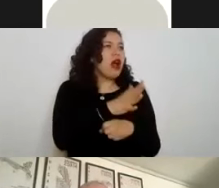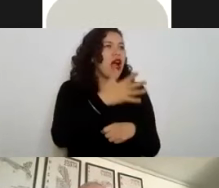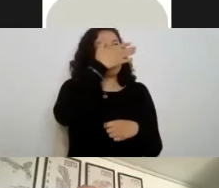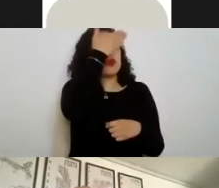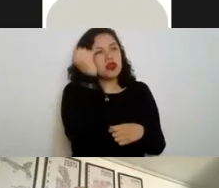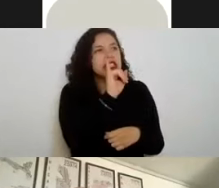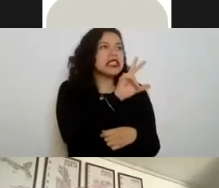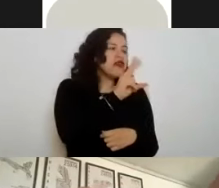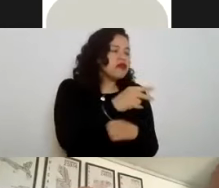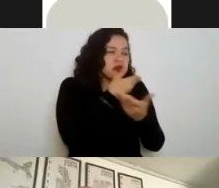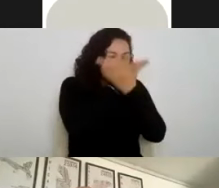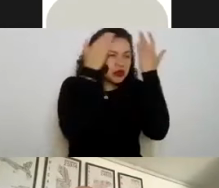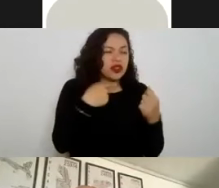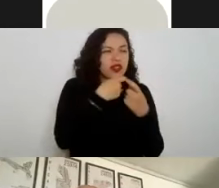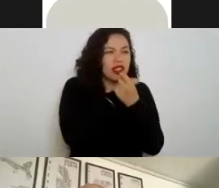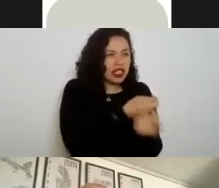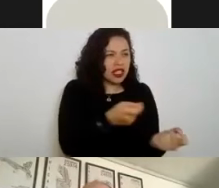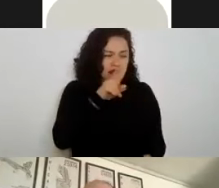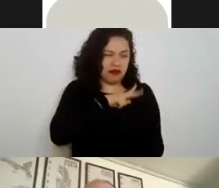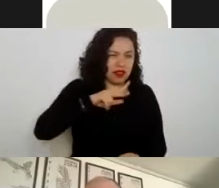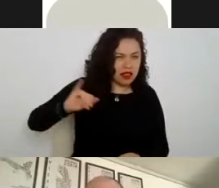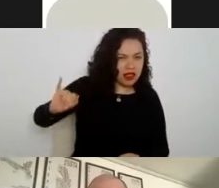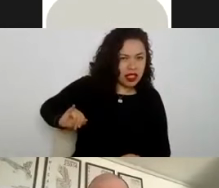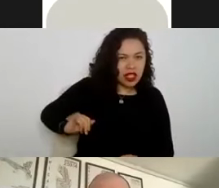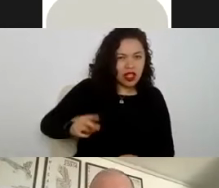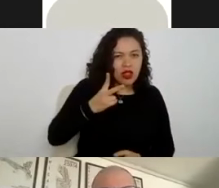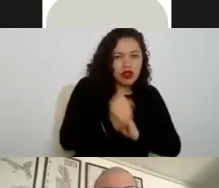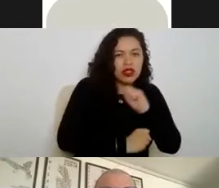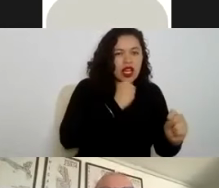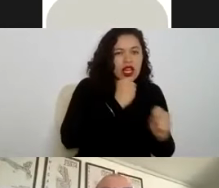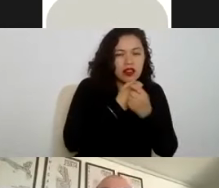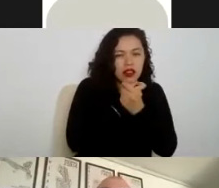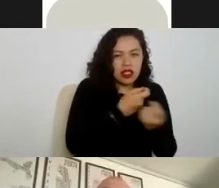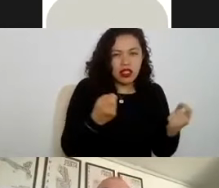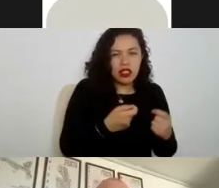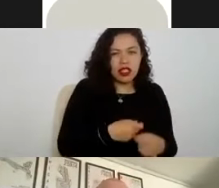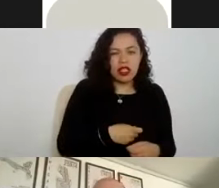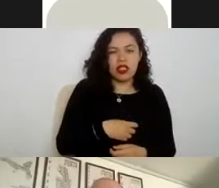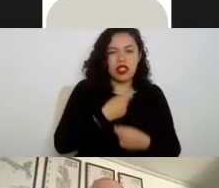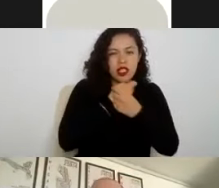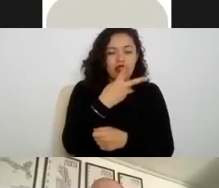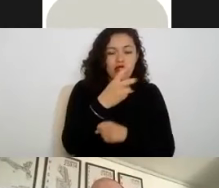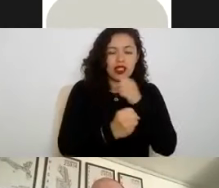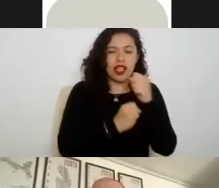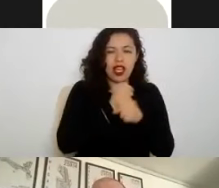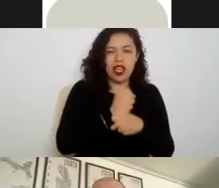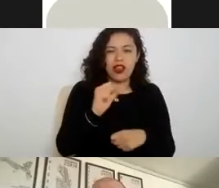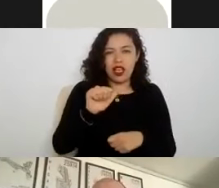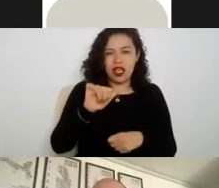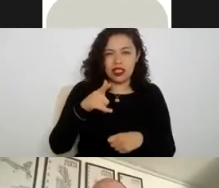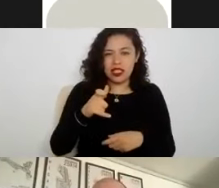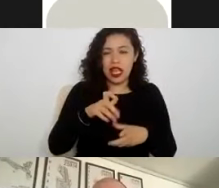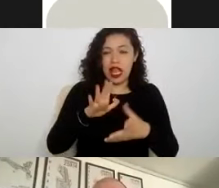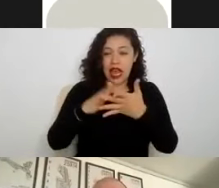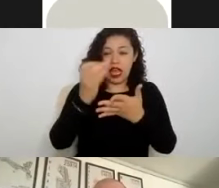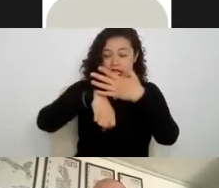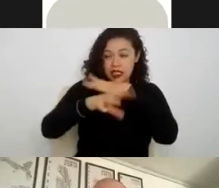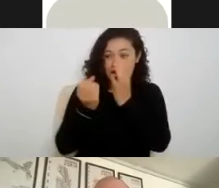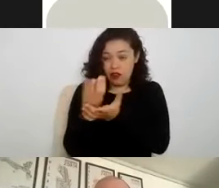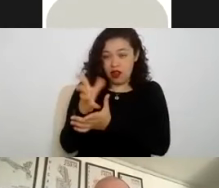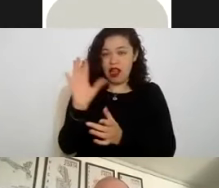interesa el niño, que es un niño de 2 años, a mí me tocó un niño que se llamaba Axel, de 2 años, que nunca había salido de la cárcel, que incluso